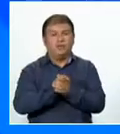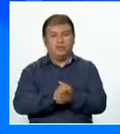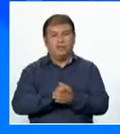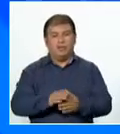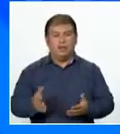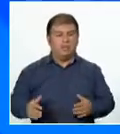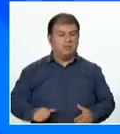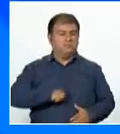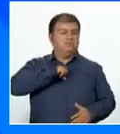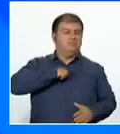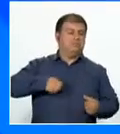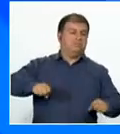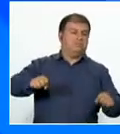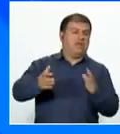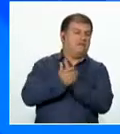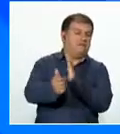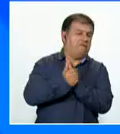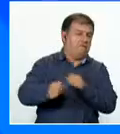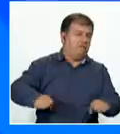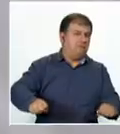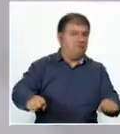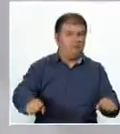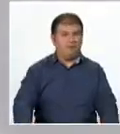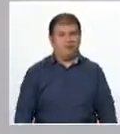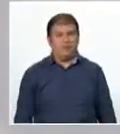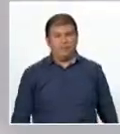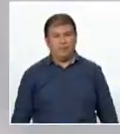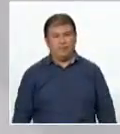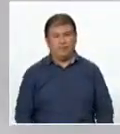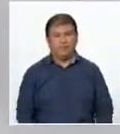para presumir de sus habilidades.